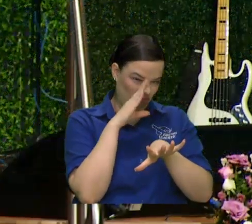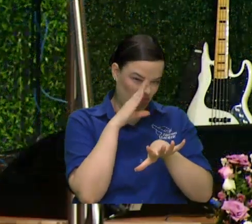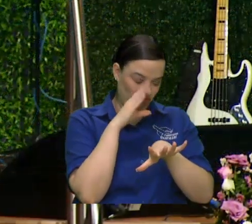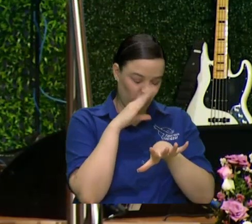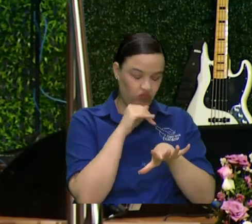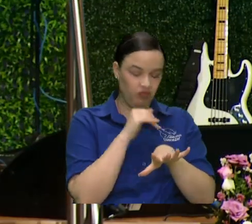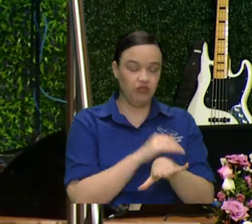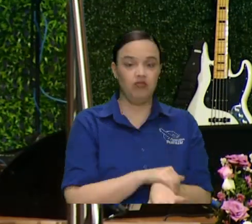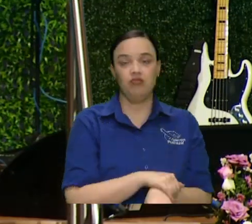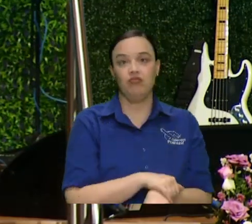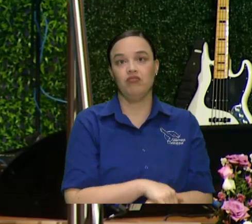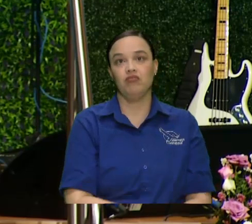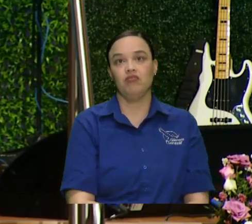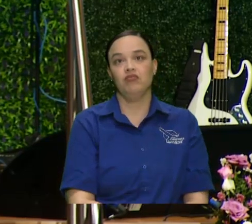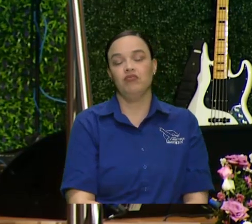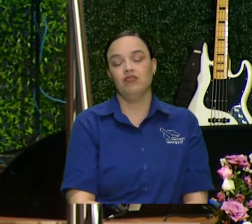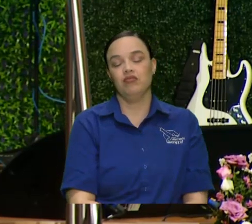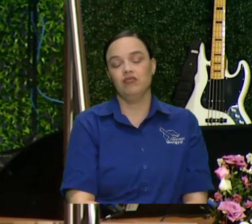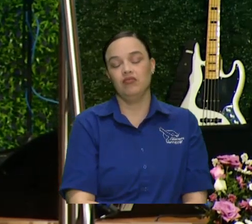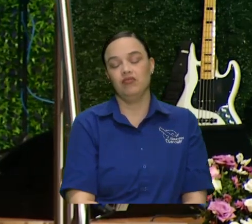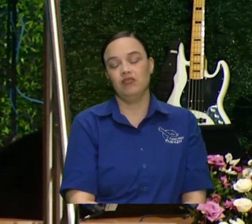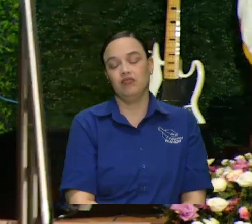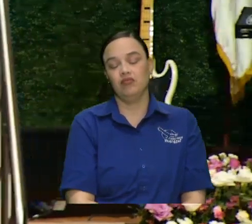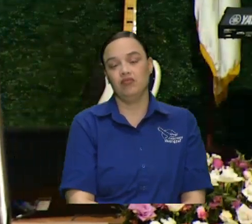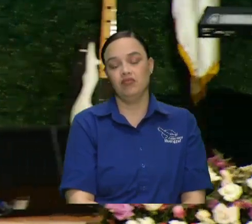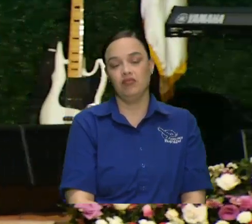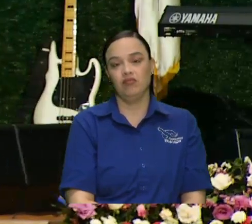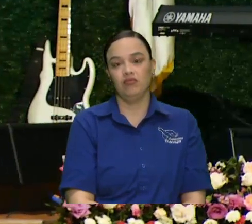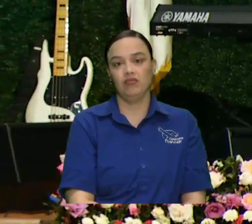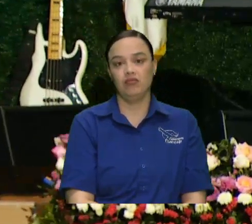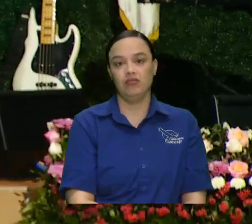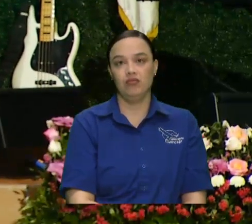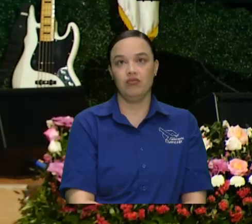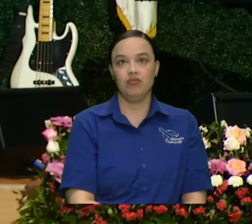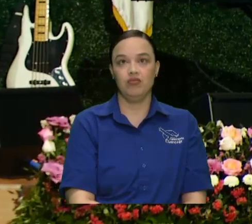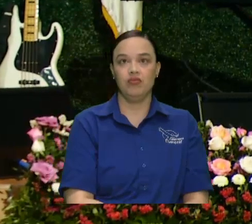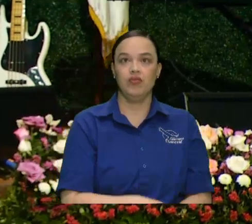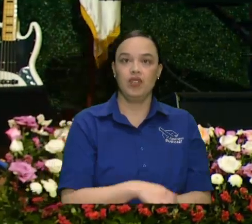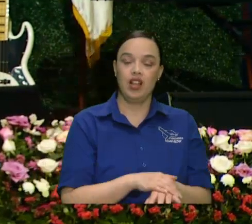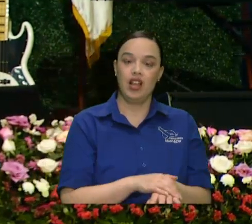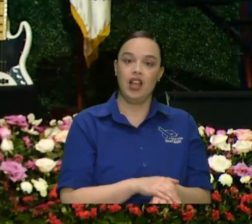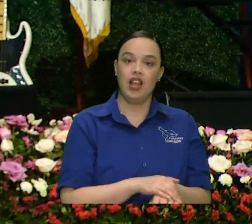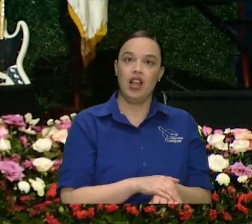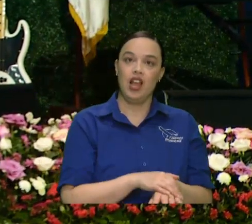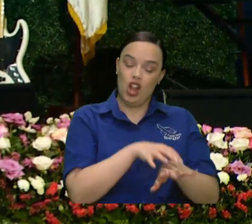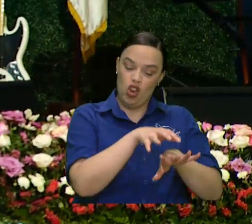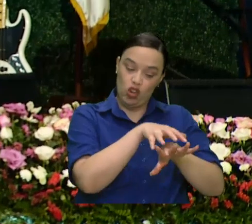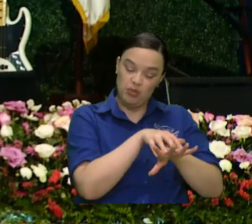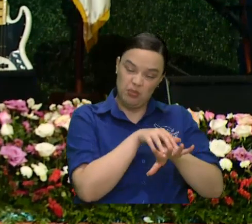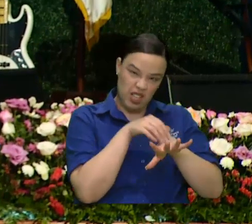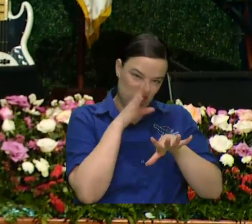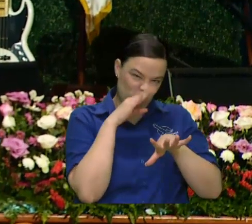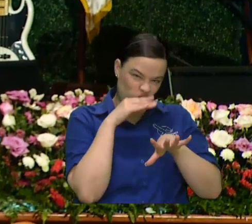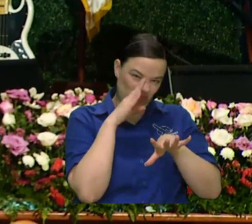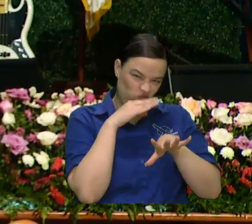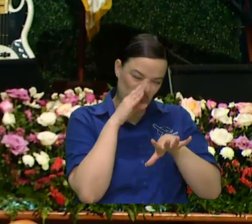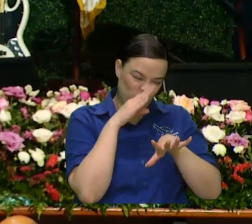pero yo no sé por qué la risa pero bueno dejémoslo ahí resulta que a uno de adultos le huelen feito los pies porque tiene un